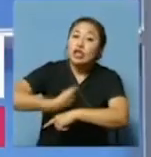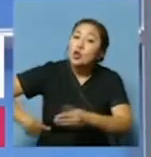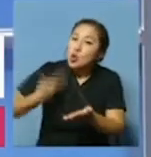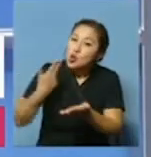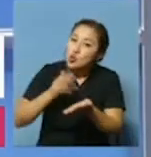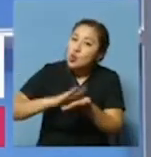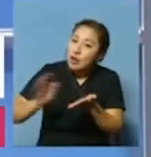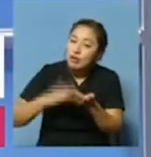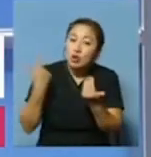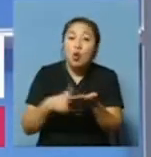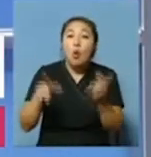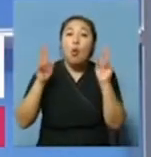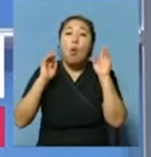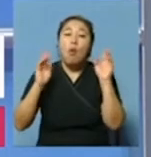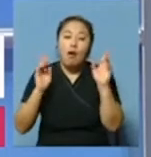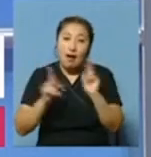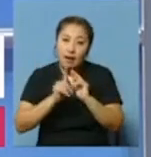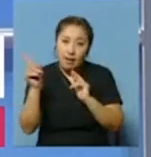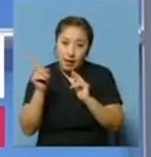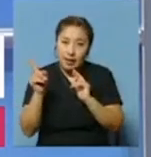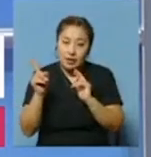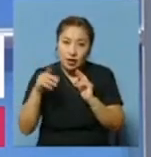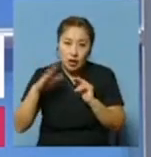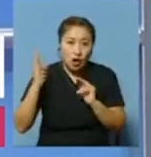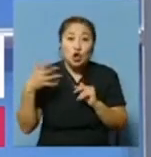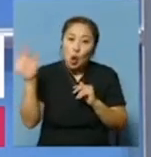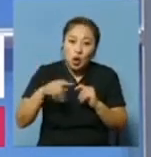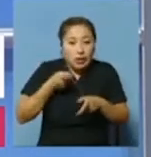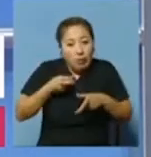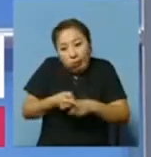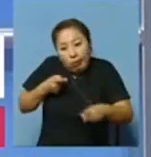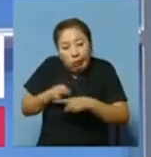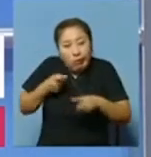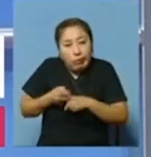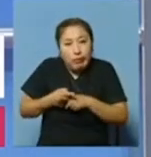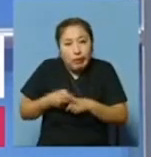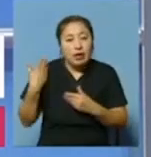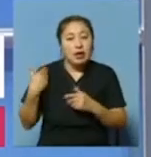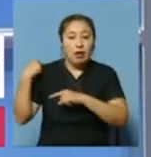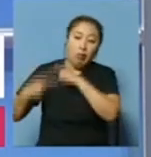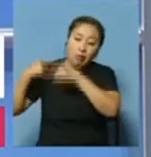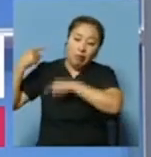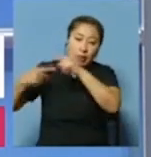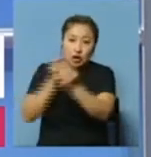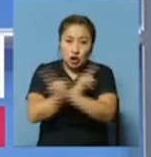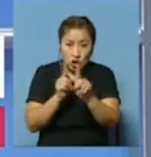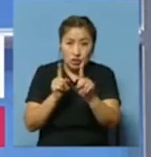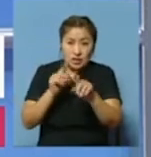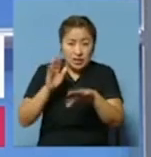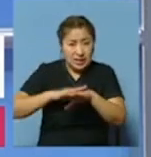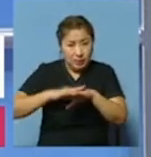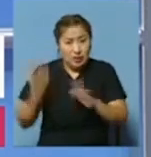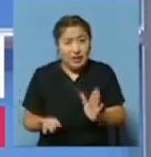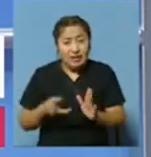que es pero en nuestro caso no nos vamos a ocupar todos los días de quejarnos de la pesada herencia recibida hay que hacerse cargo de